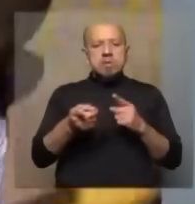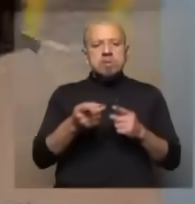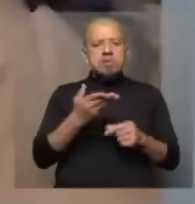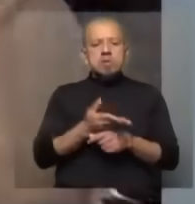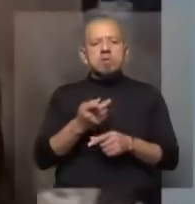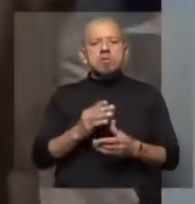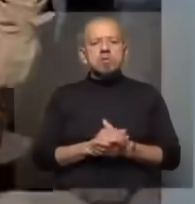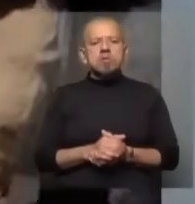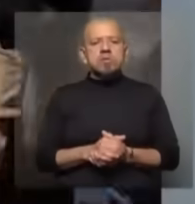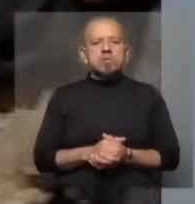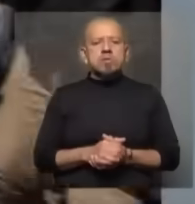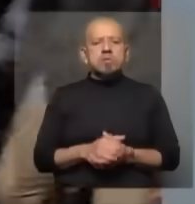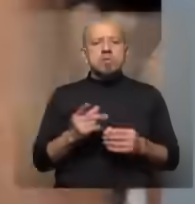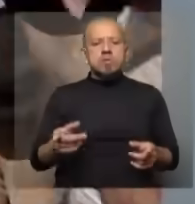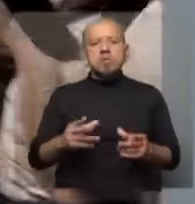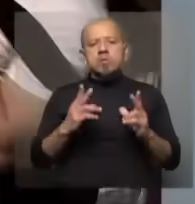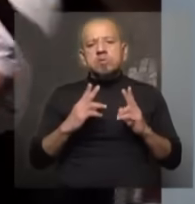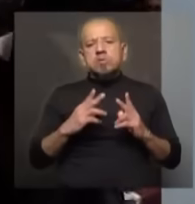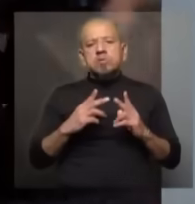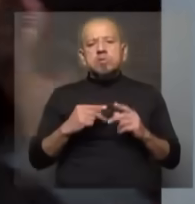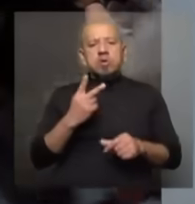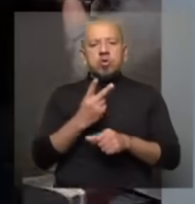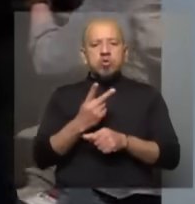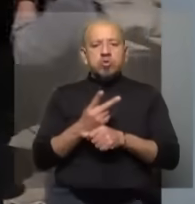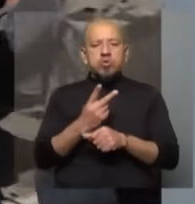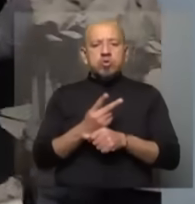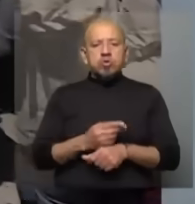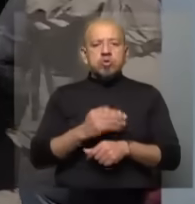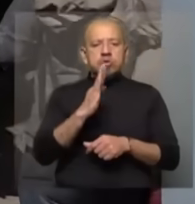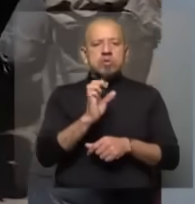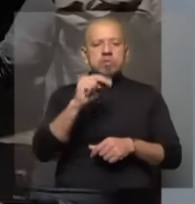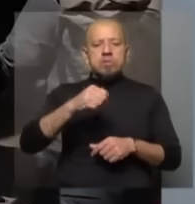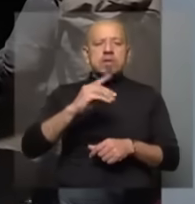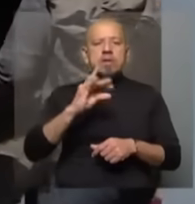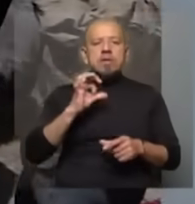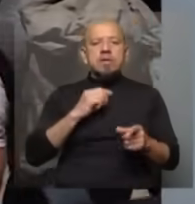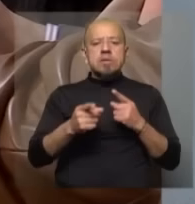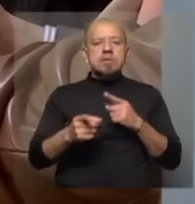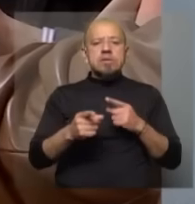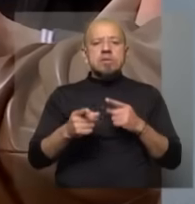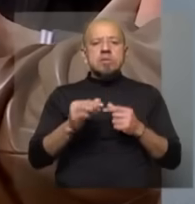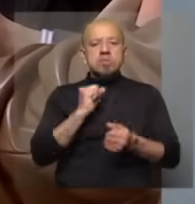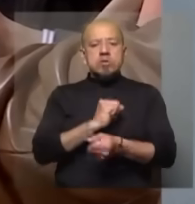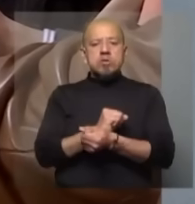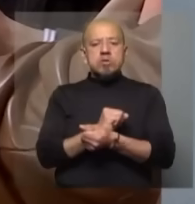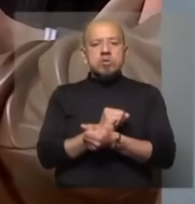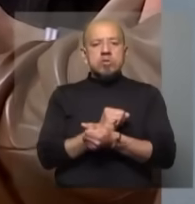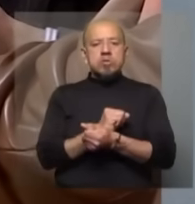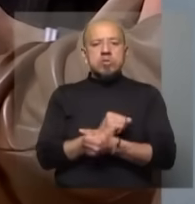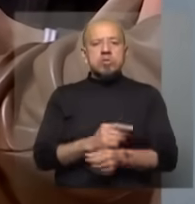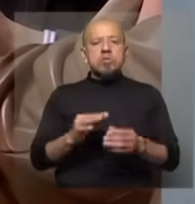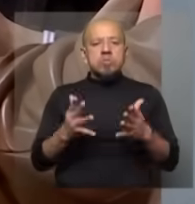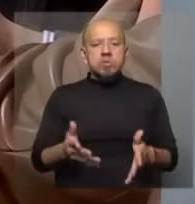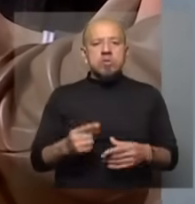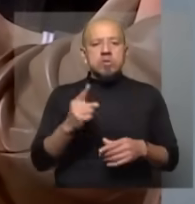el pedido es la formalización de ambos imputados de penades y de maesil con prisión por